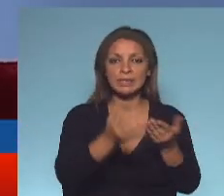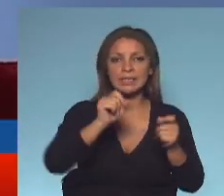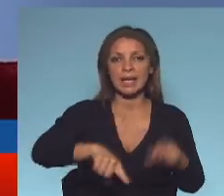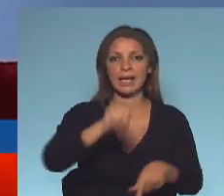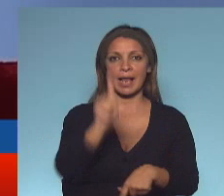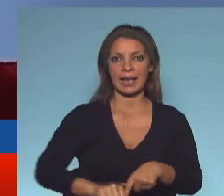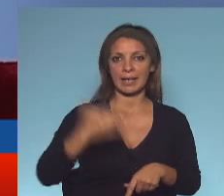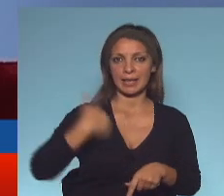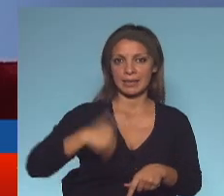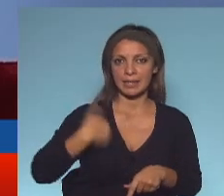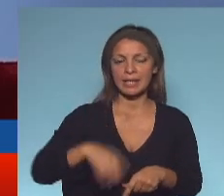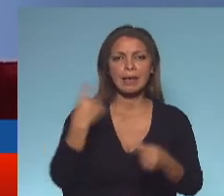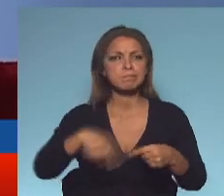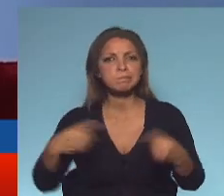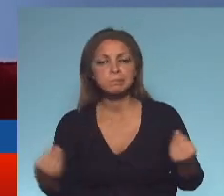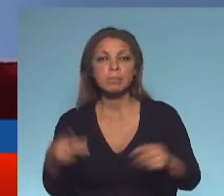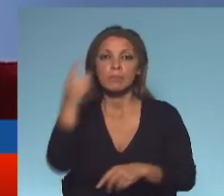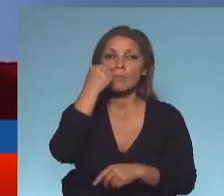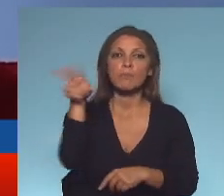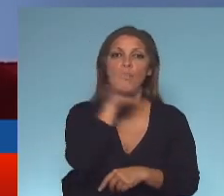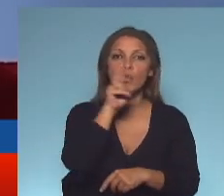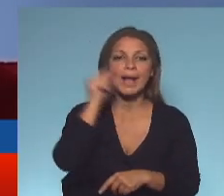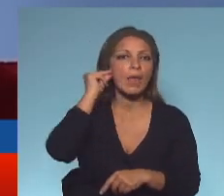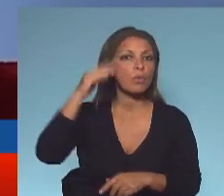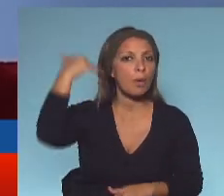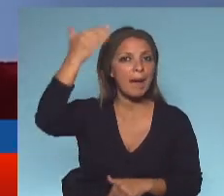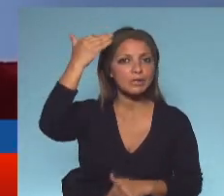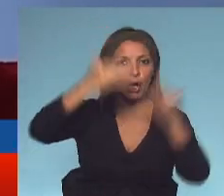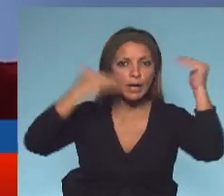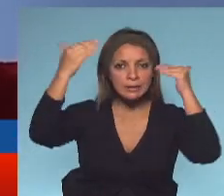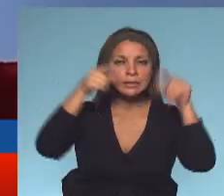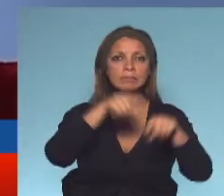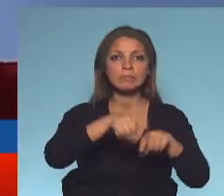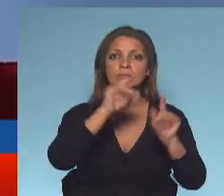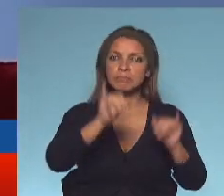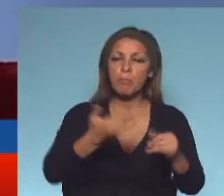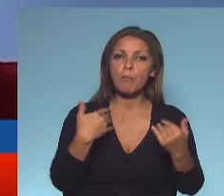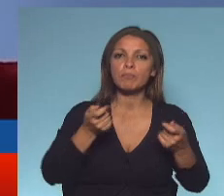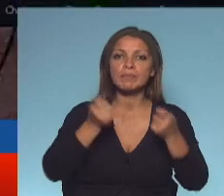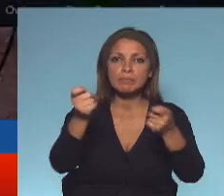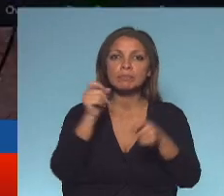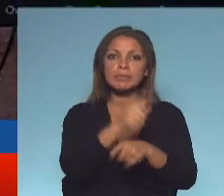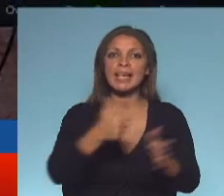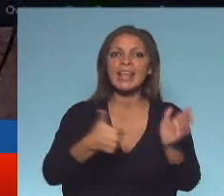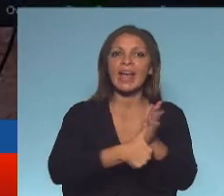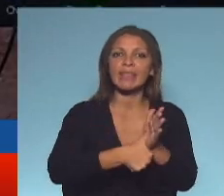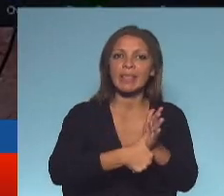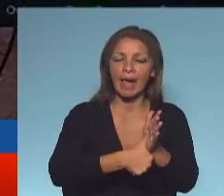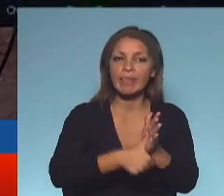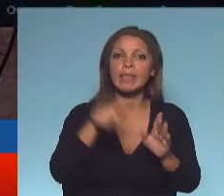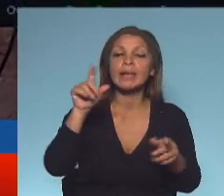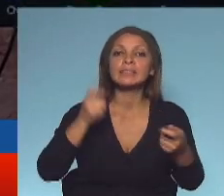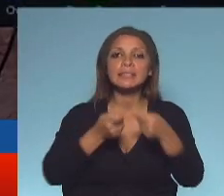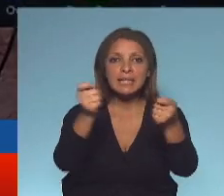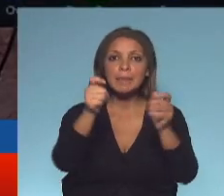República Argentina de hombres y mujeres adultos mayores que son los que están tramitando su identidad. Este trámite de inscripción